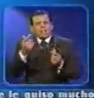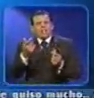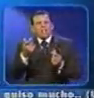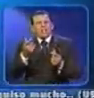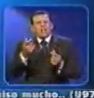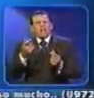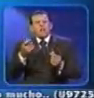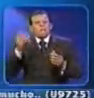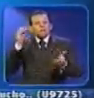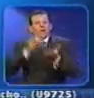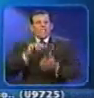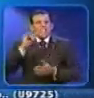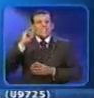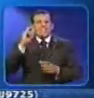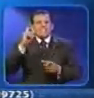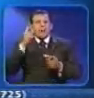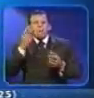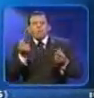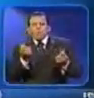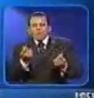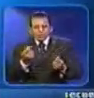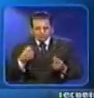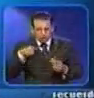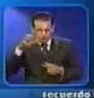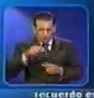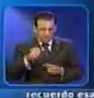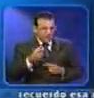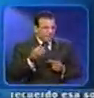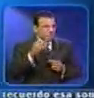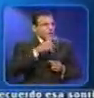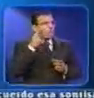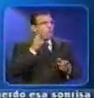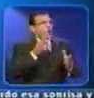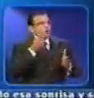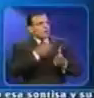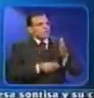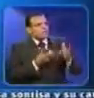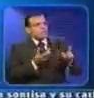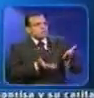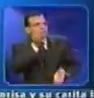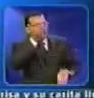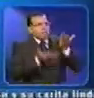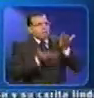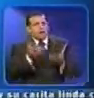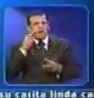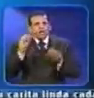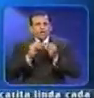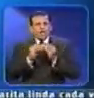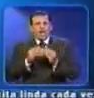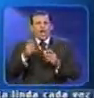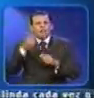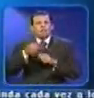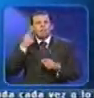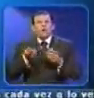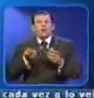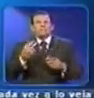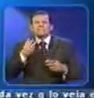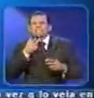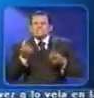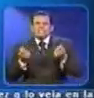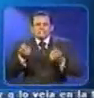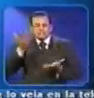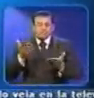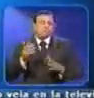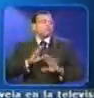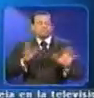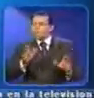la aplicación del índice de precios al consumidor o de cualquier otro mecanismo de corrección monetaria o ajuste por inflación.